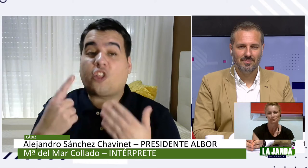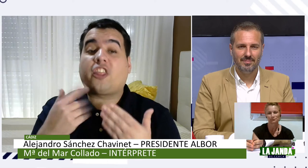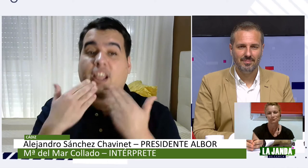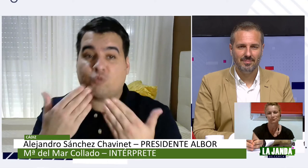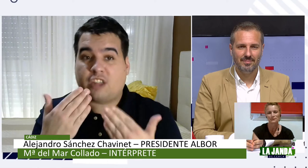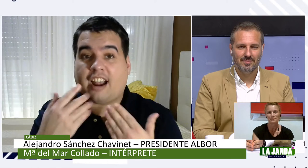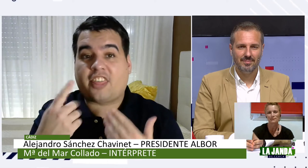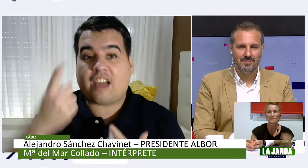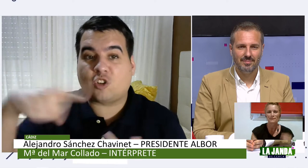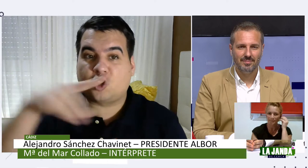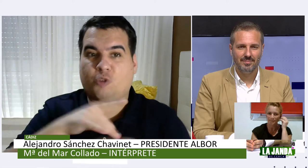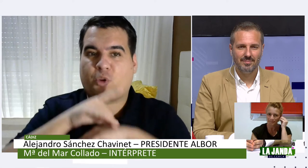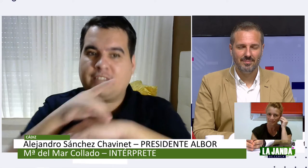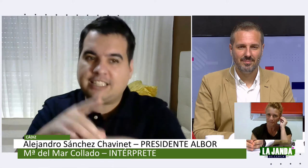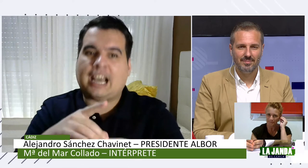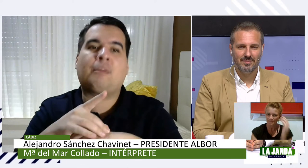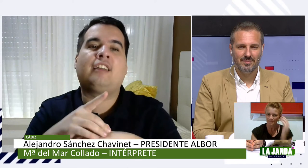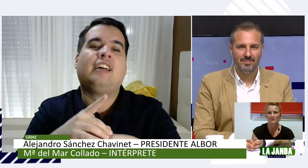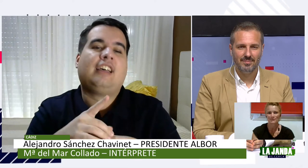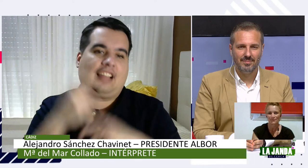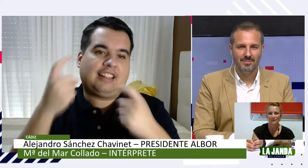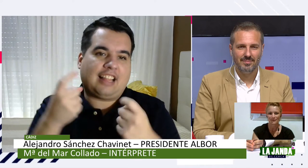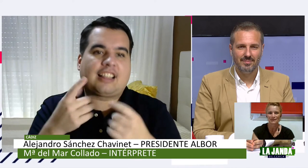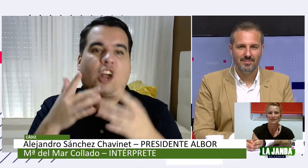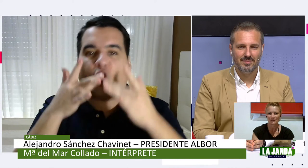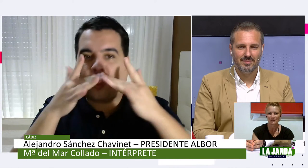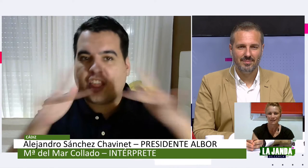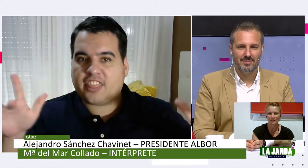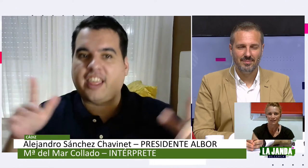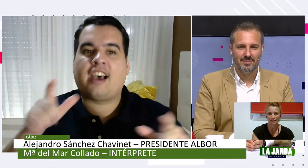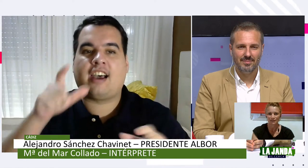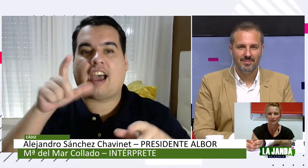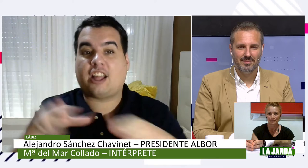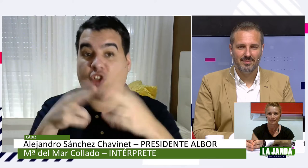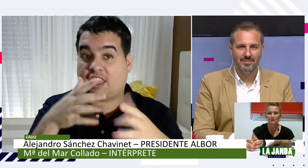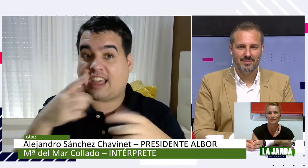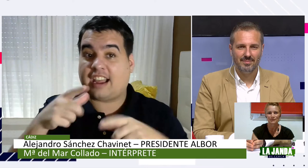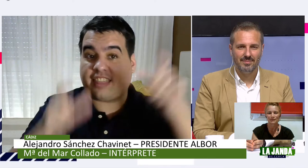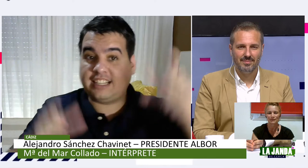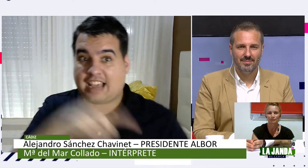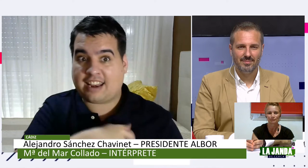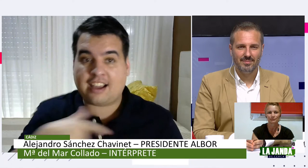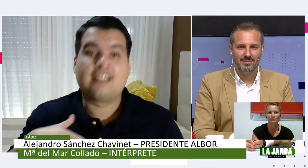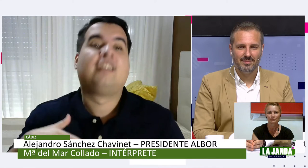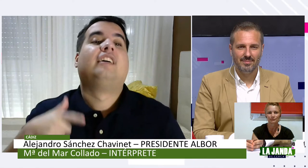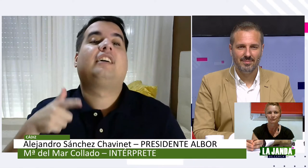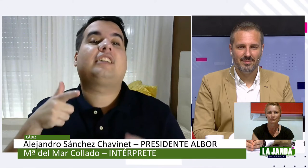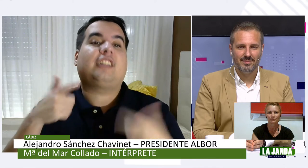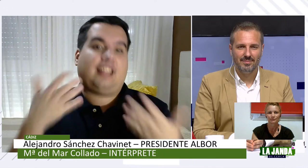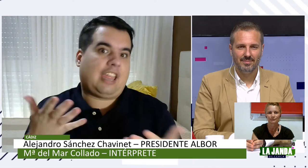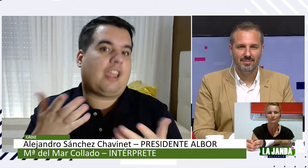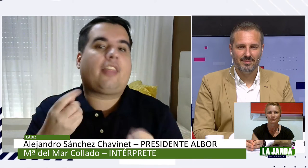Nada, solo decir que muchas gracias a vosotros por invitarme y intentamos concienciar a la sociedad cabitana.